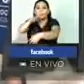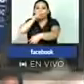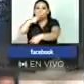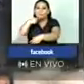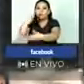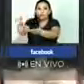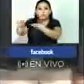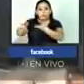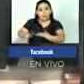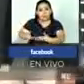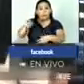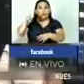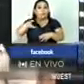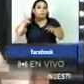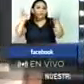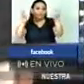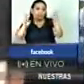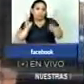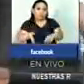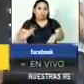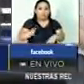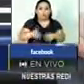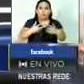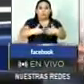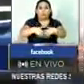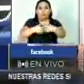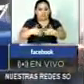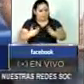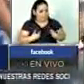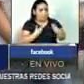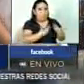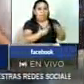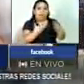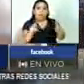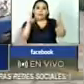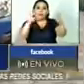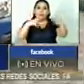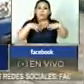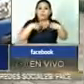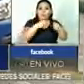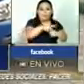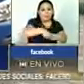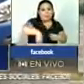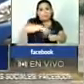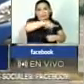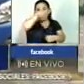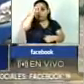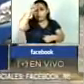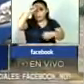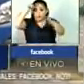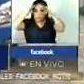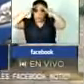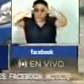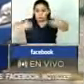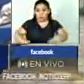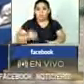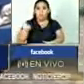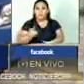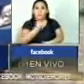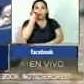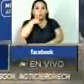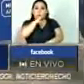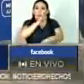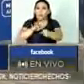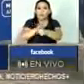trata del servicio de transporte a disposición de los empleados del sistema de salud que combaten la pandemia del COVID-19. Son